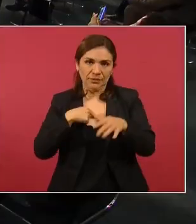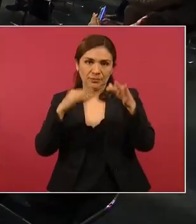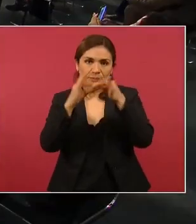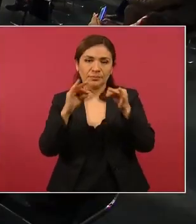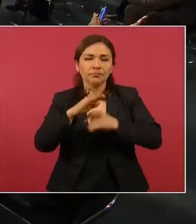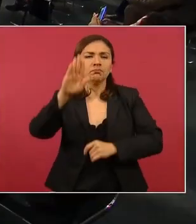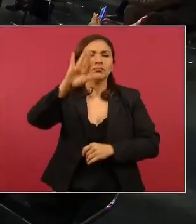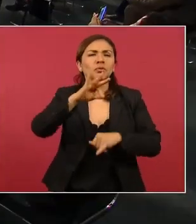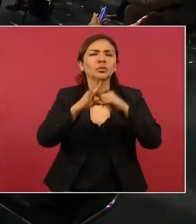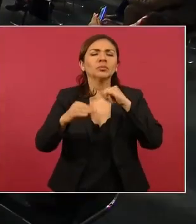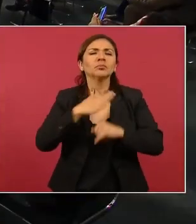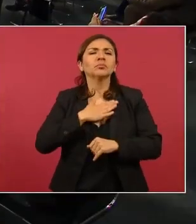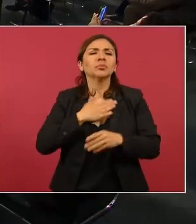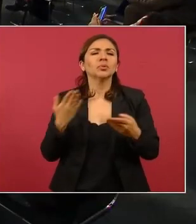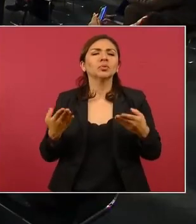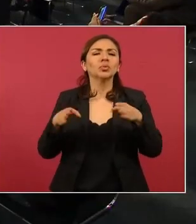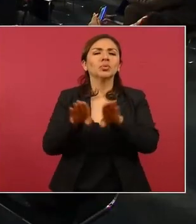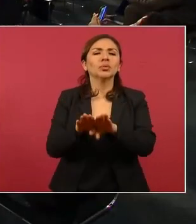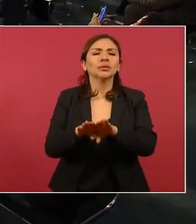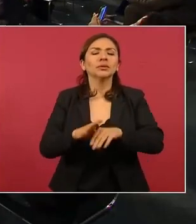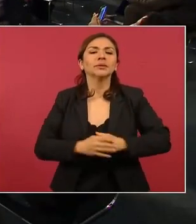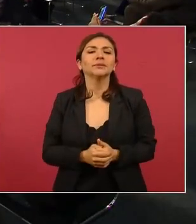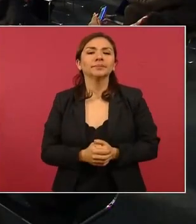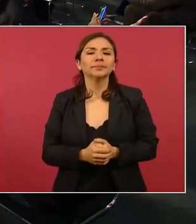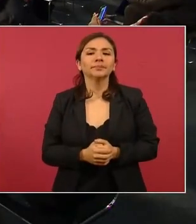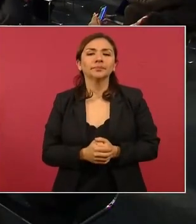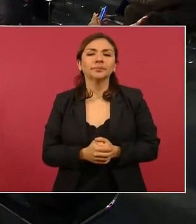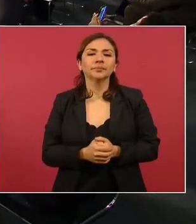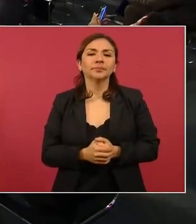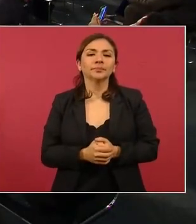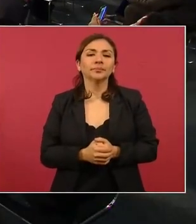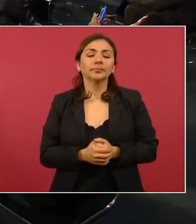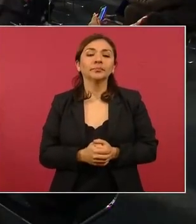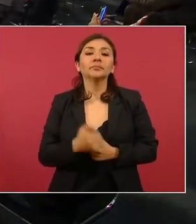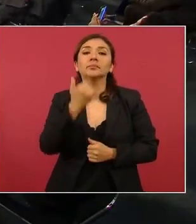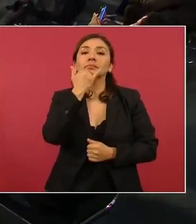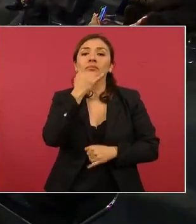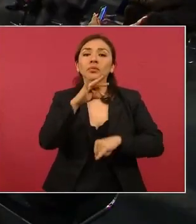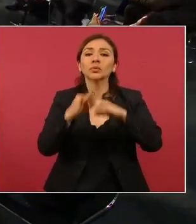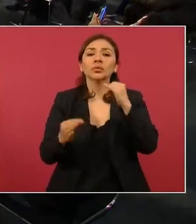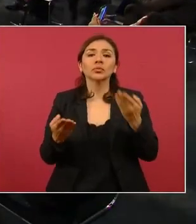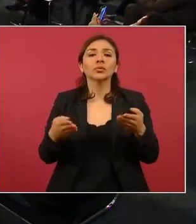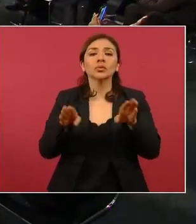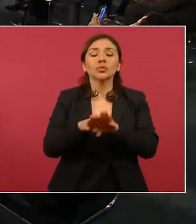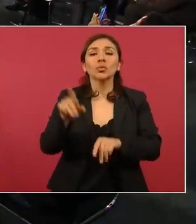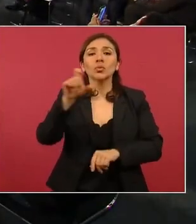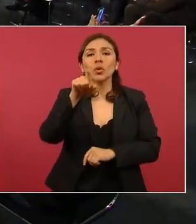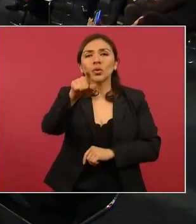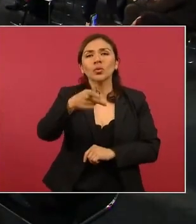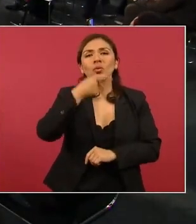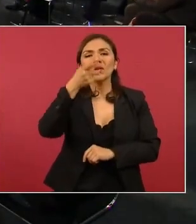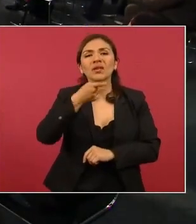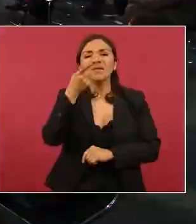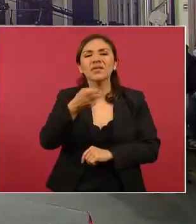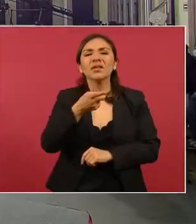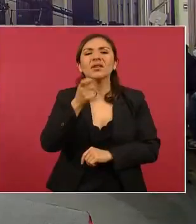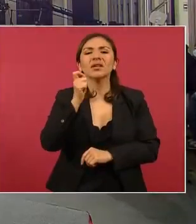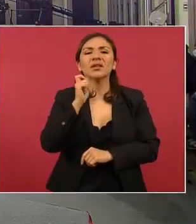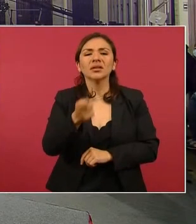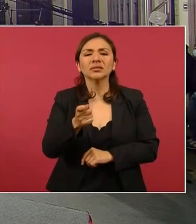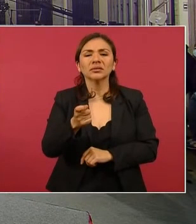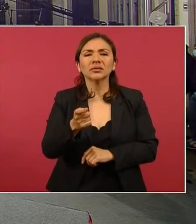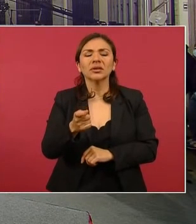concluir, presidente. Que es a las 9. Para concluir, presidente, cuando usted hablaba con